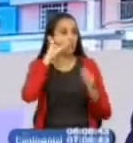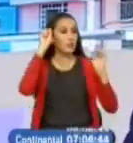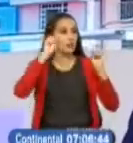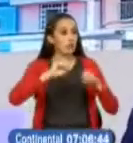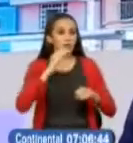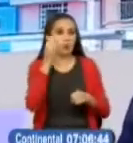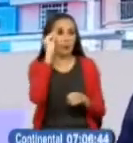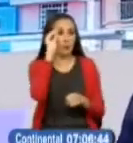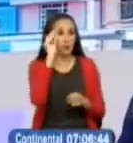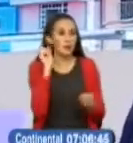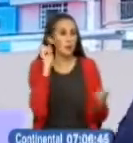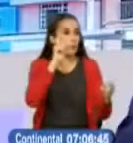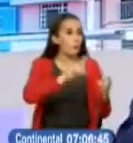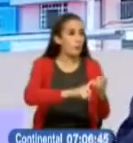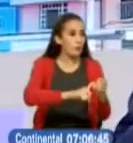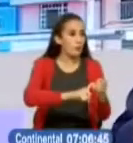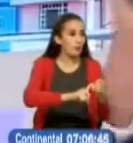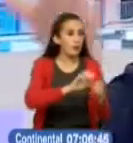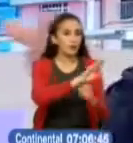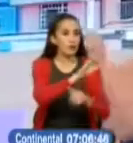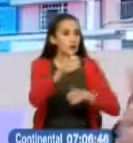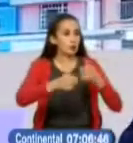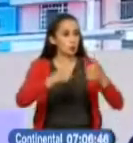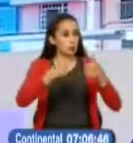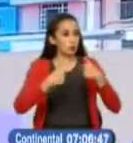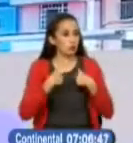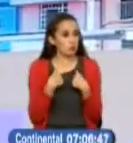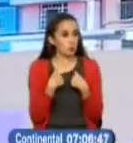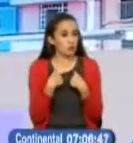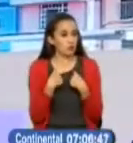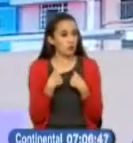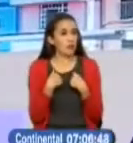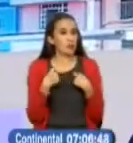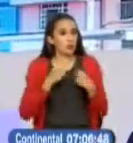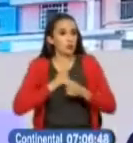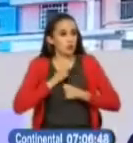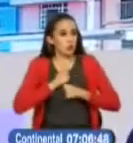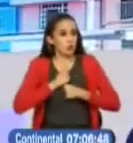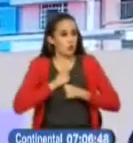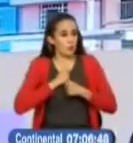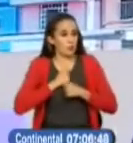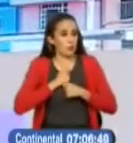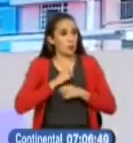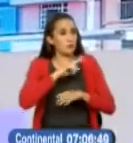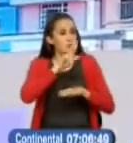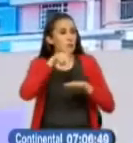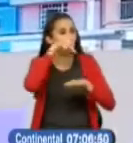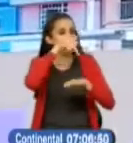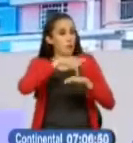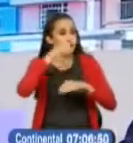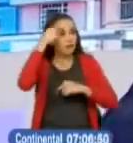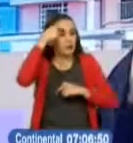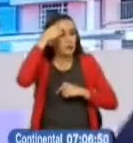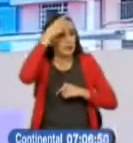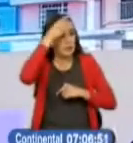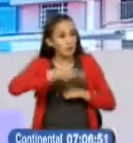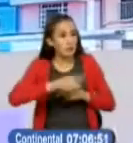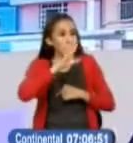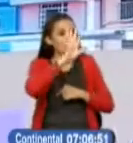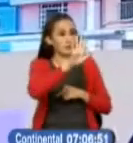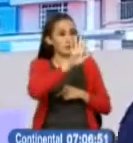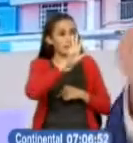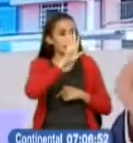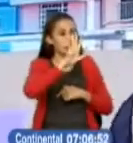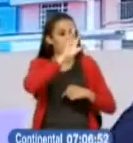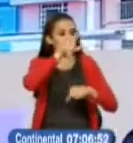que postular sus opciones, no las opciones que les impone nadie, de hasta 5 posibilidades. ¿Ya? Las 5